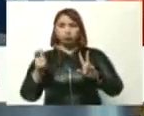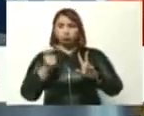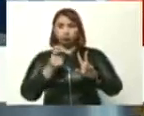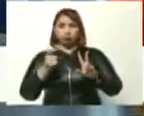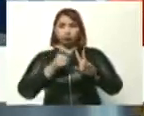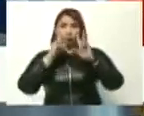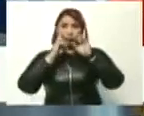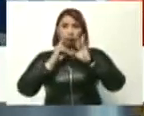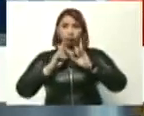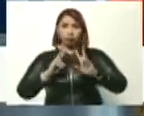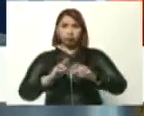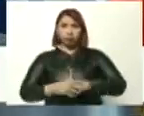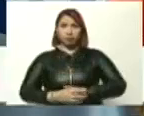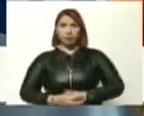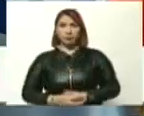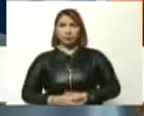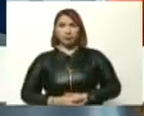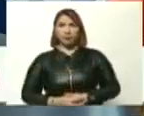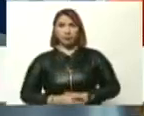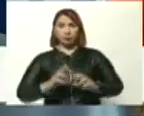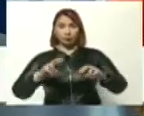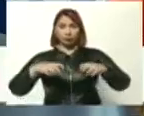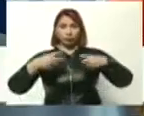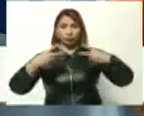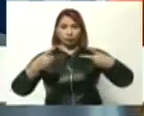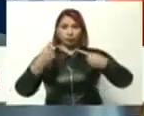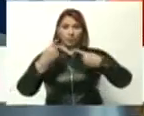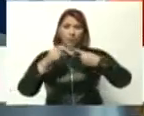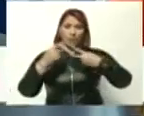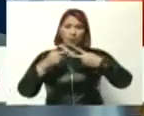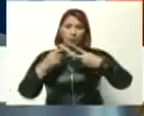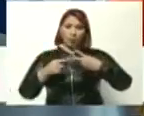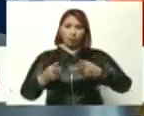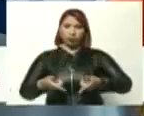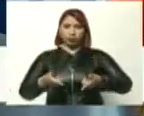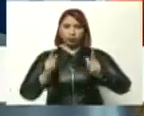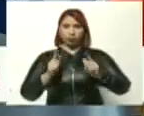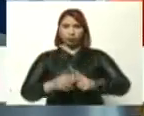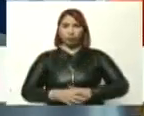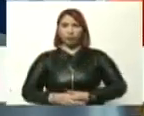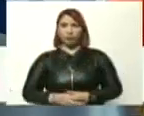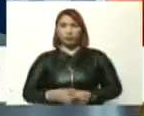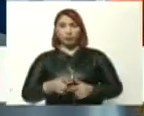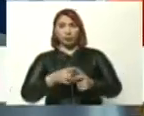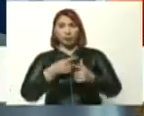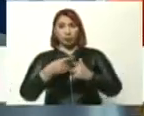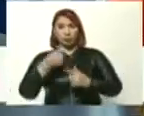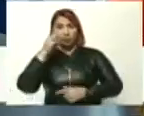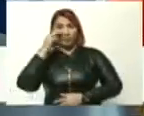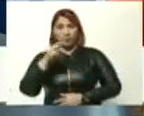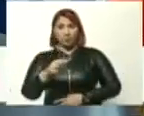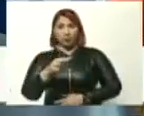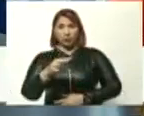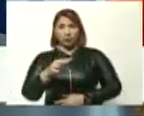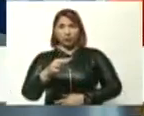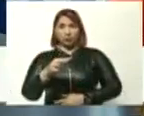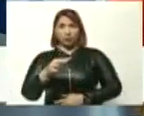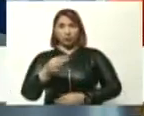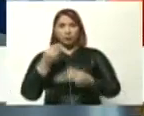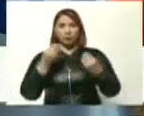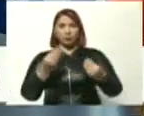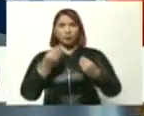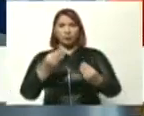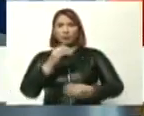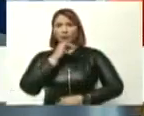depurar, ¿verdad?, la actualización de casos activos. Entonces vemos cómo esa información que